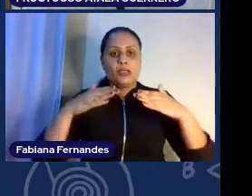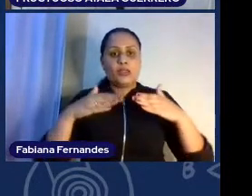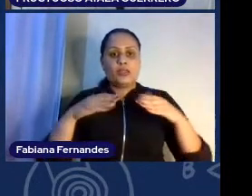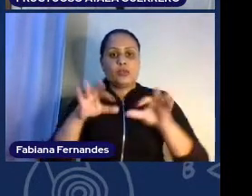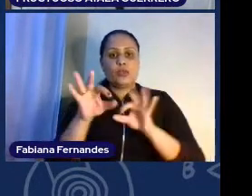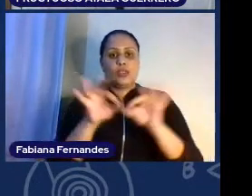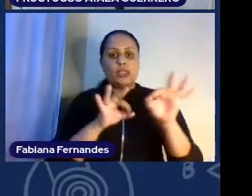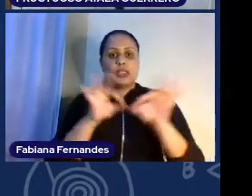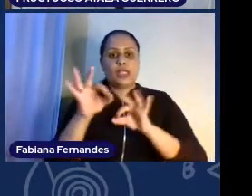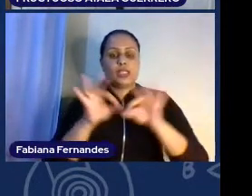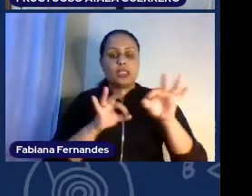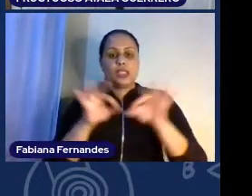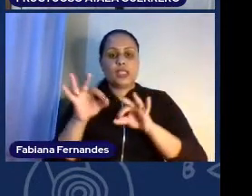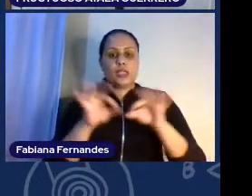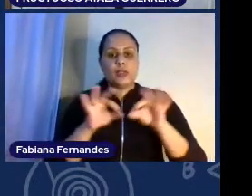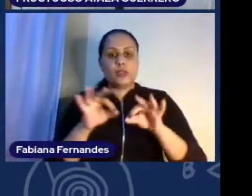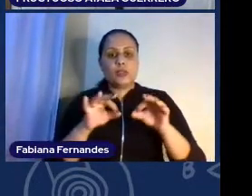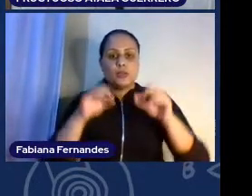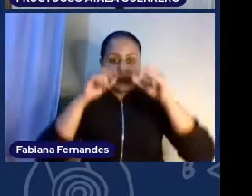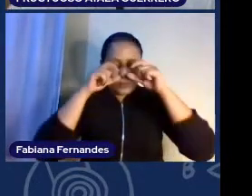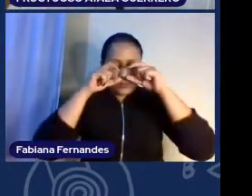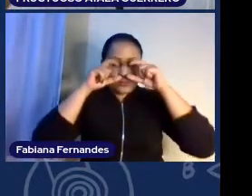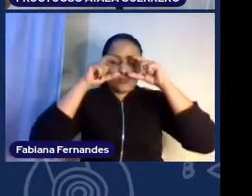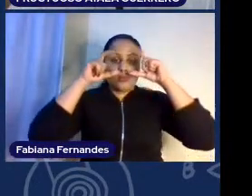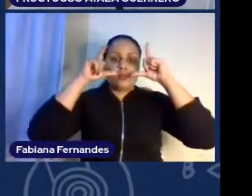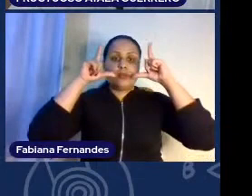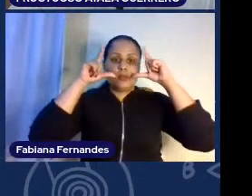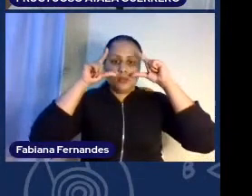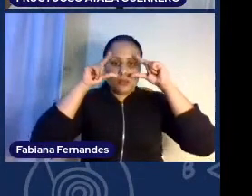ciclo vigilia-sueño.